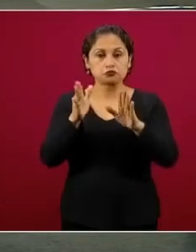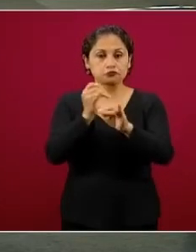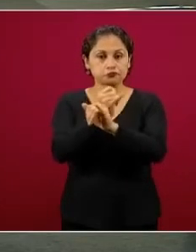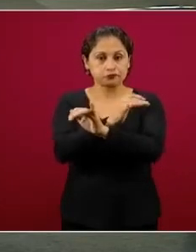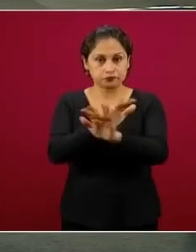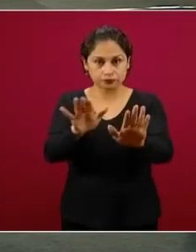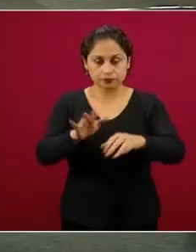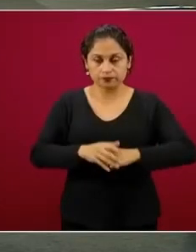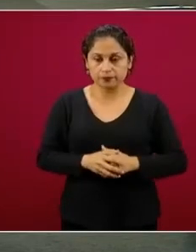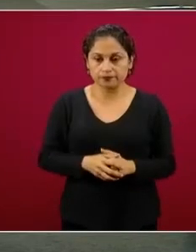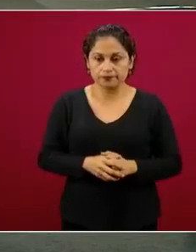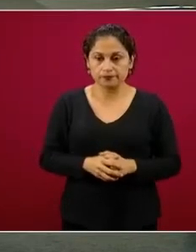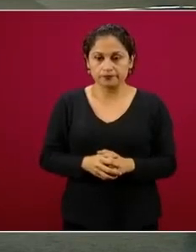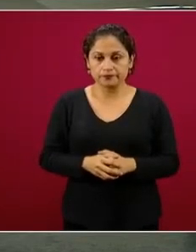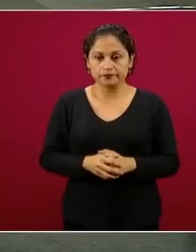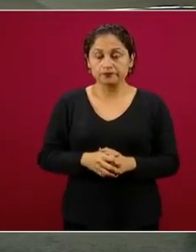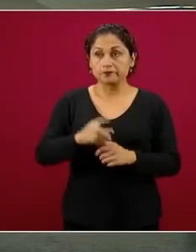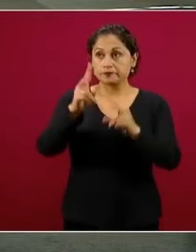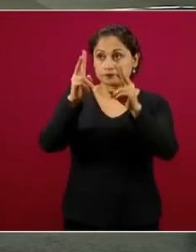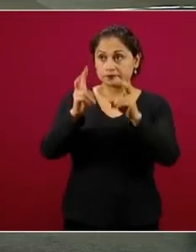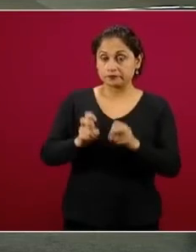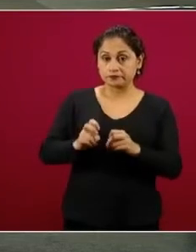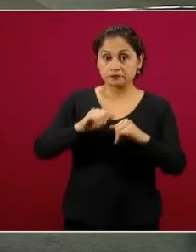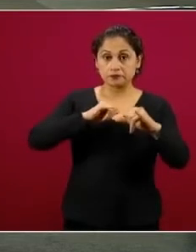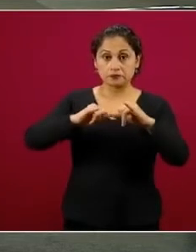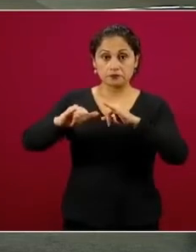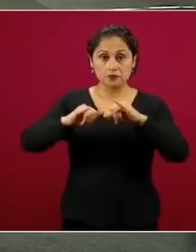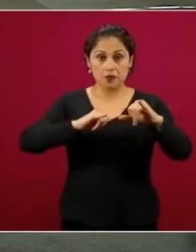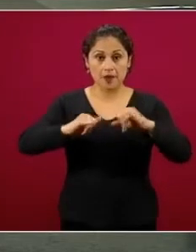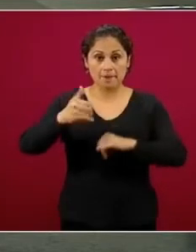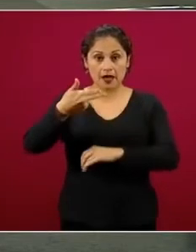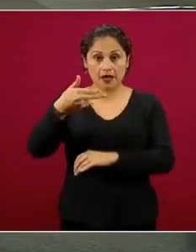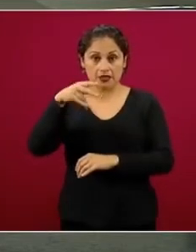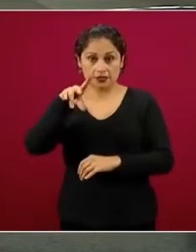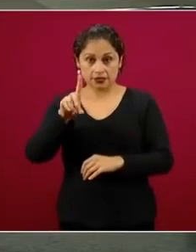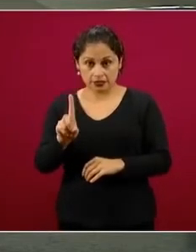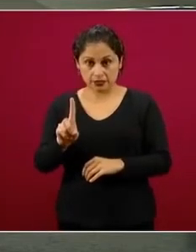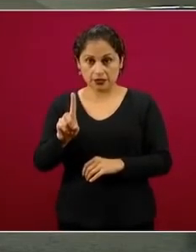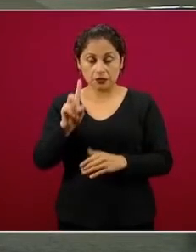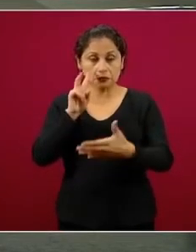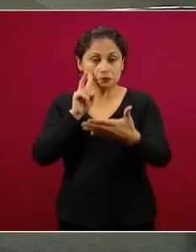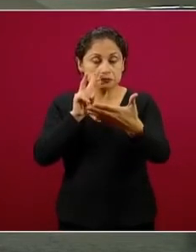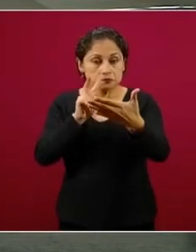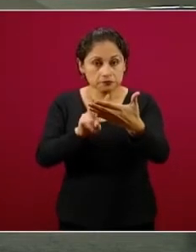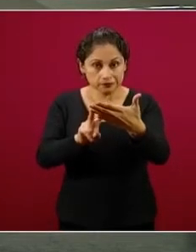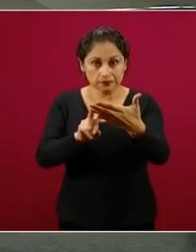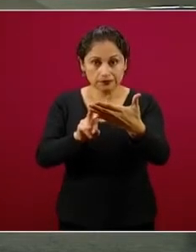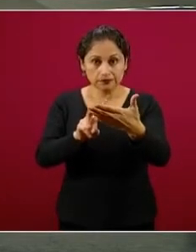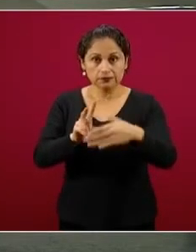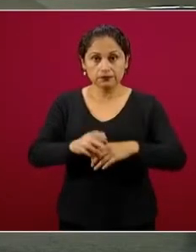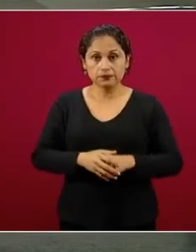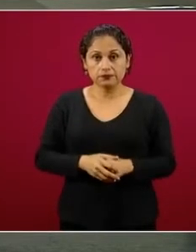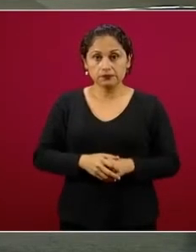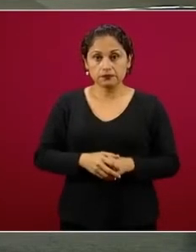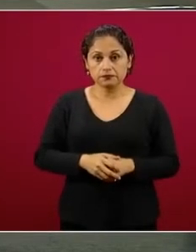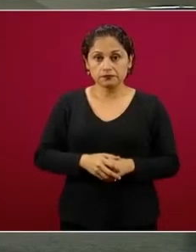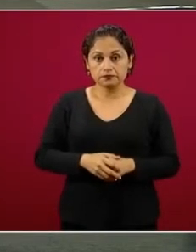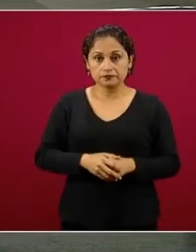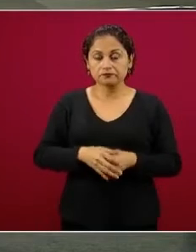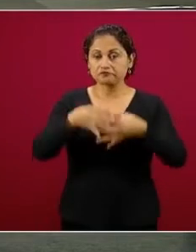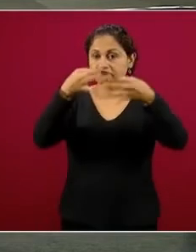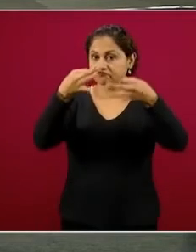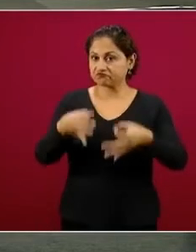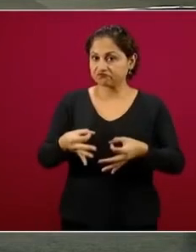en este mapa HD es en donde entra también a ver un mapa de alta definición